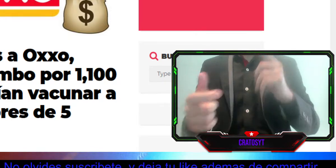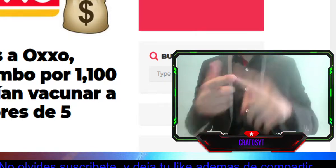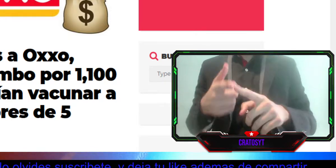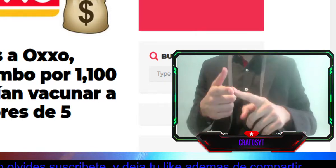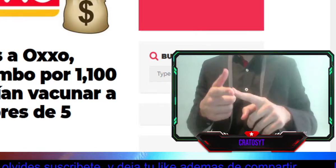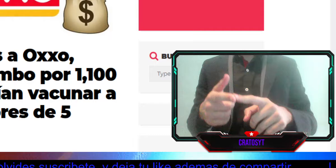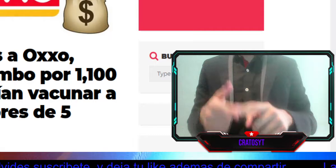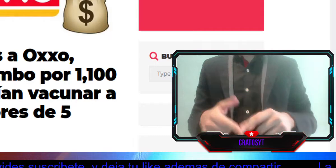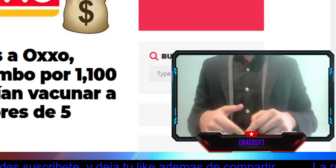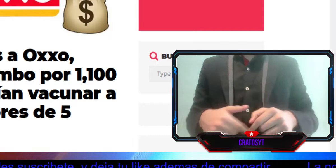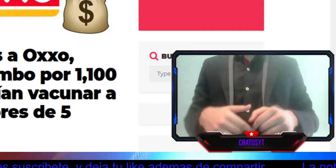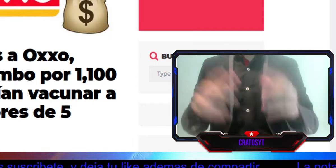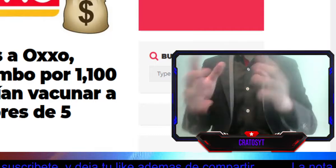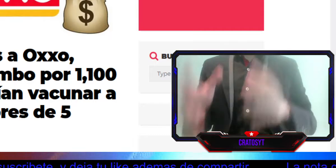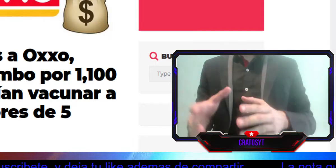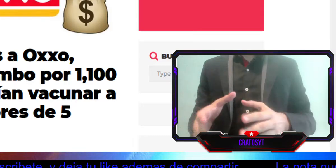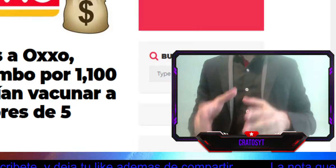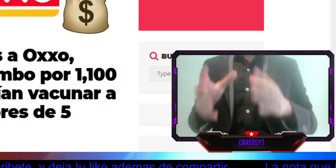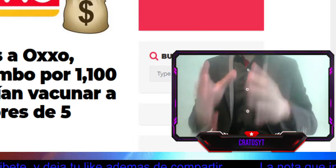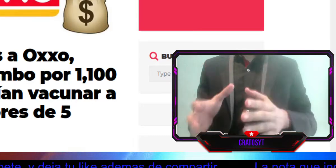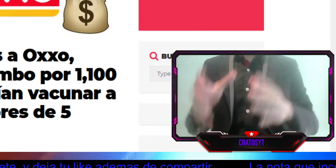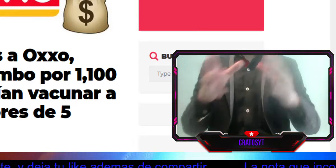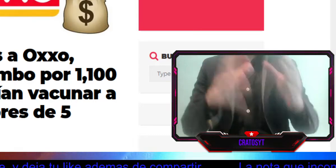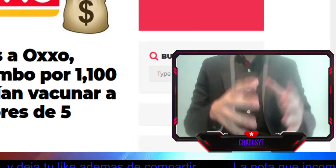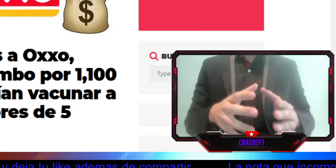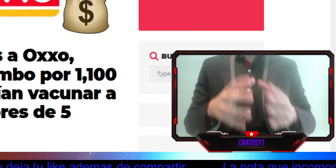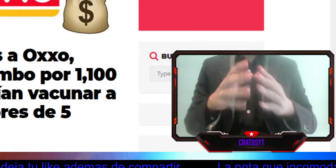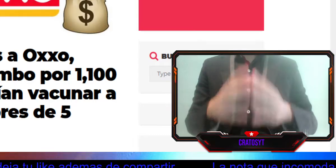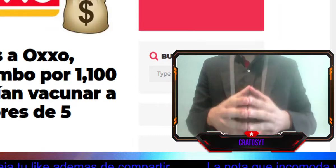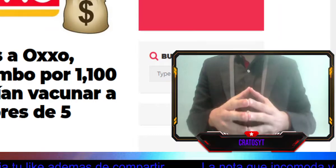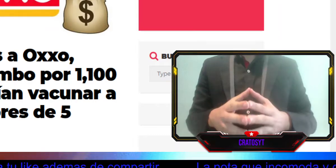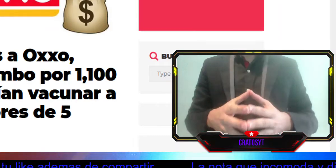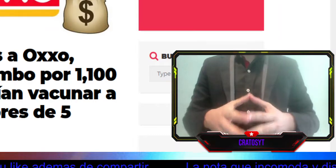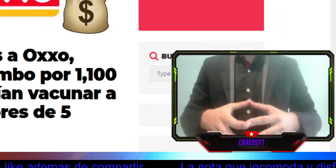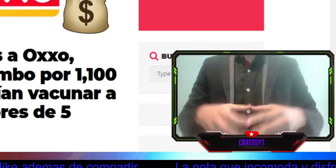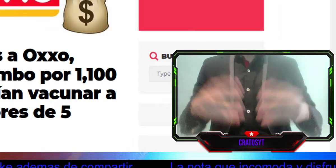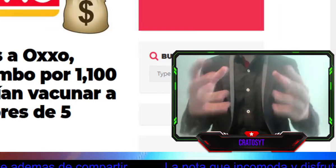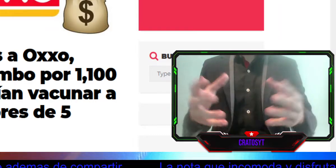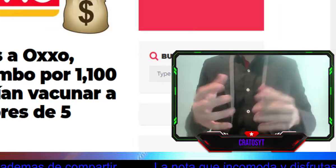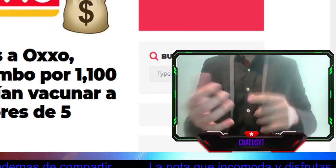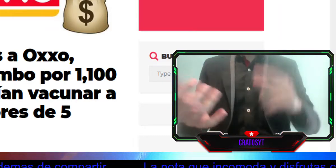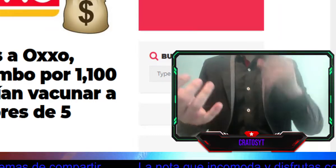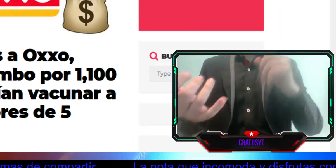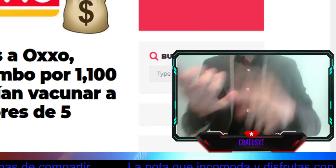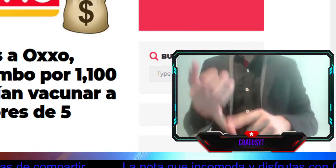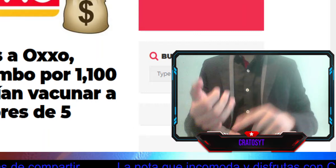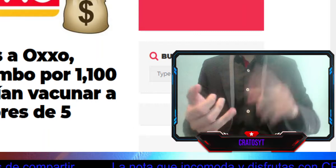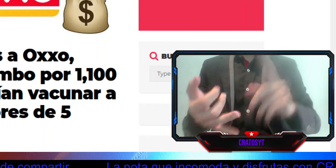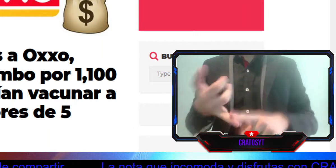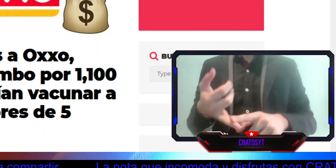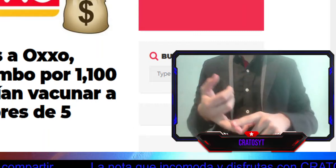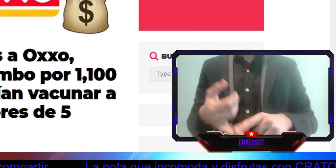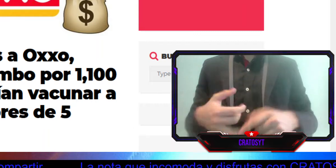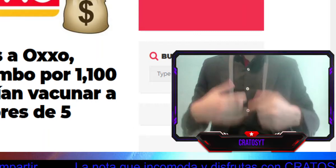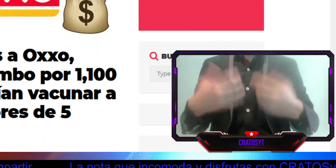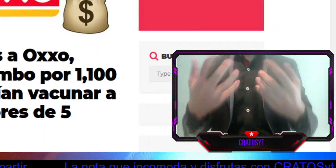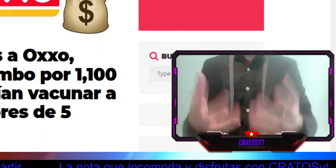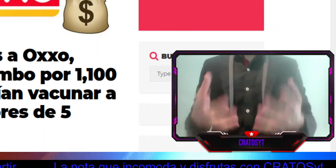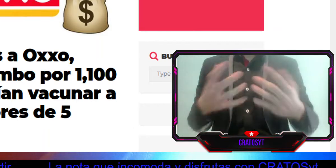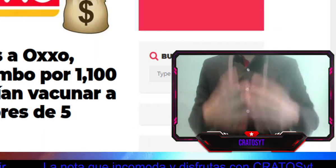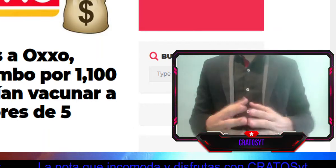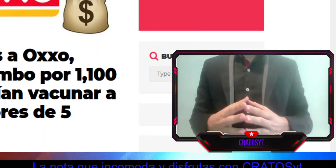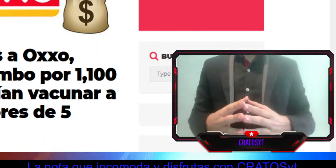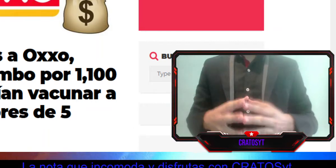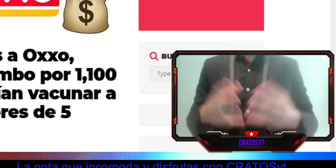tampoco tienen, digamos, un respaldo para cuando sus energías no están produciendo, porque el tema de la energía solar o eólica son